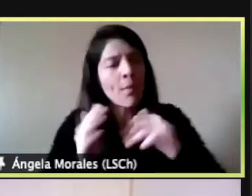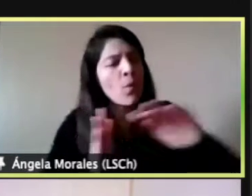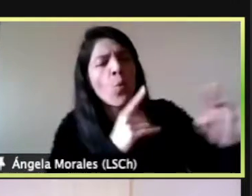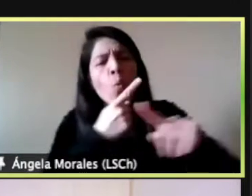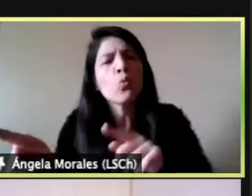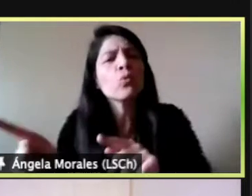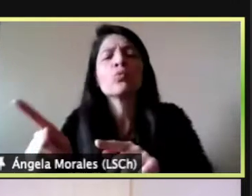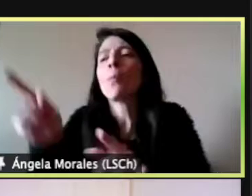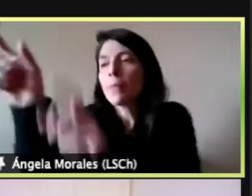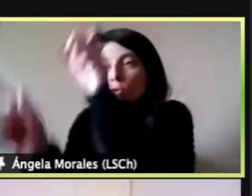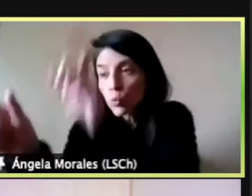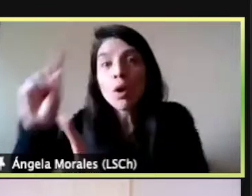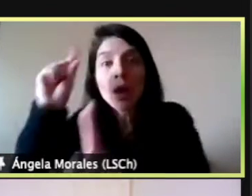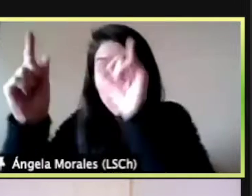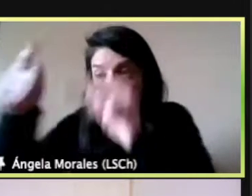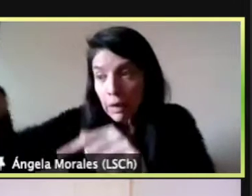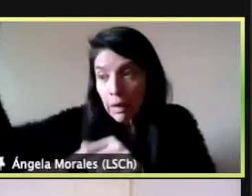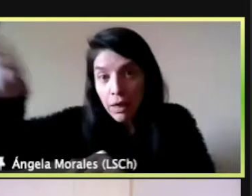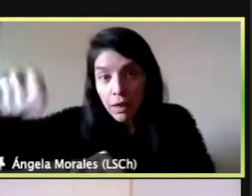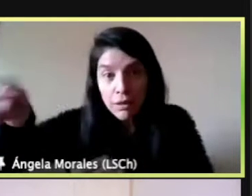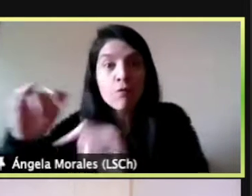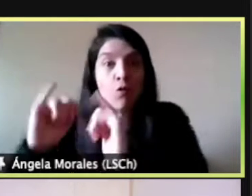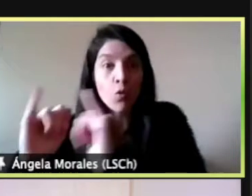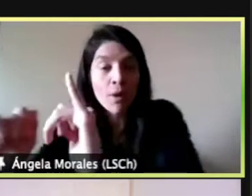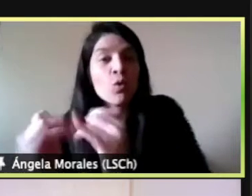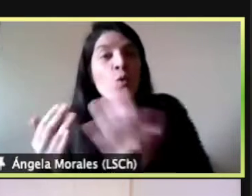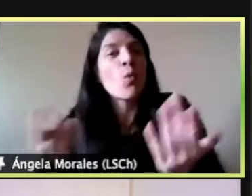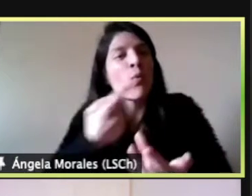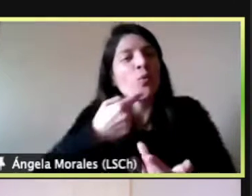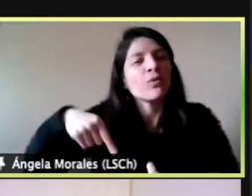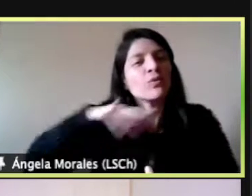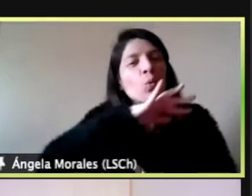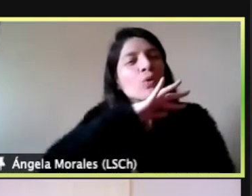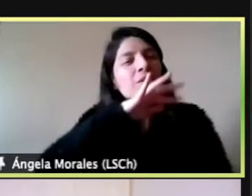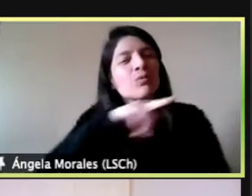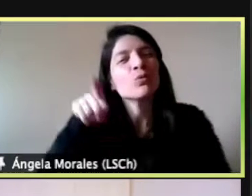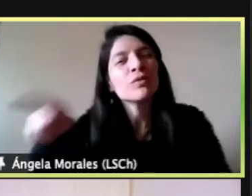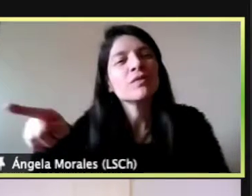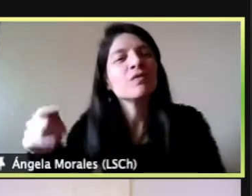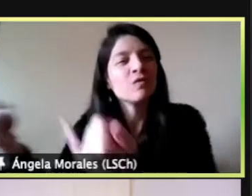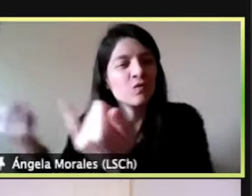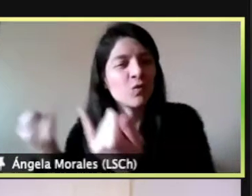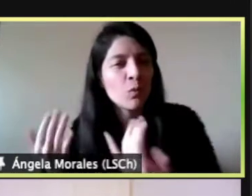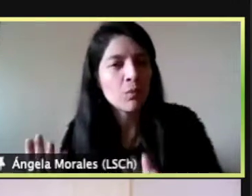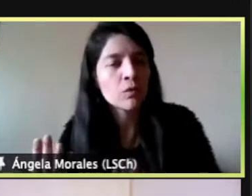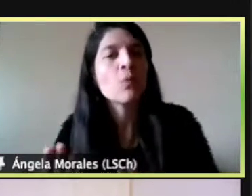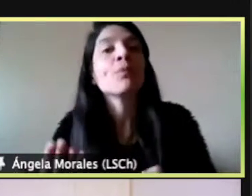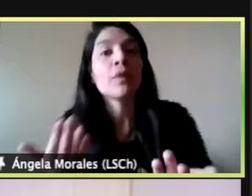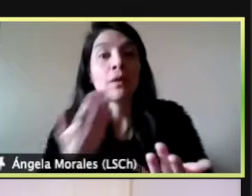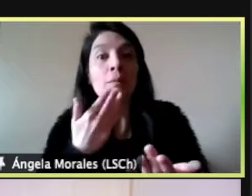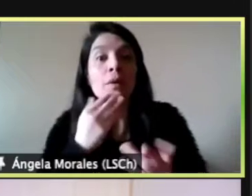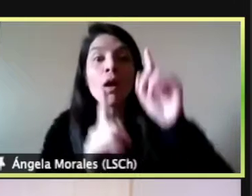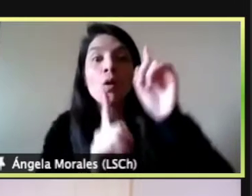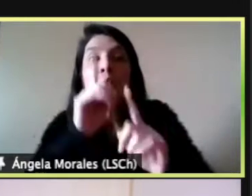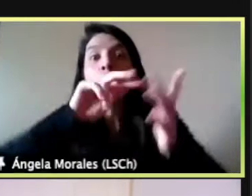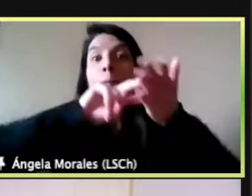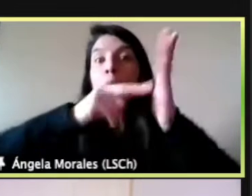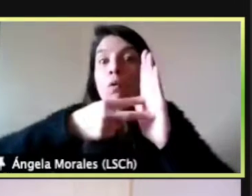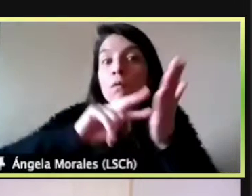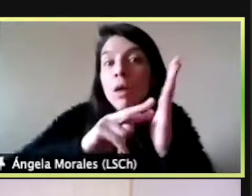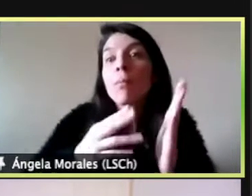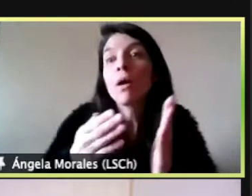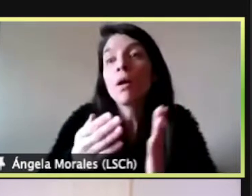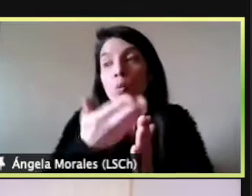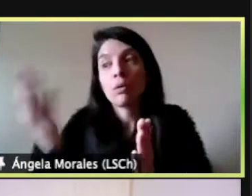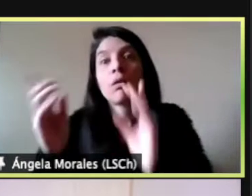nosotros la podemos utilizar, ¿ya? Y vamos a tener algunos problemas que tenemos que solucionar sobre eso. Por eso es súper importante que